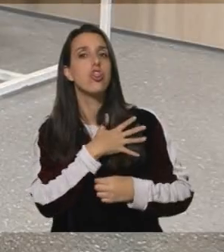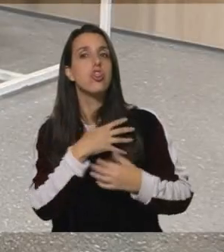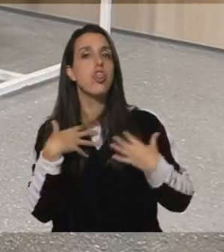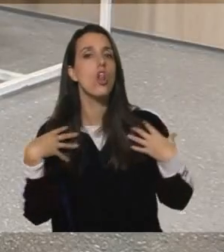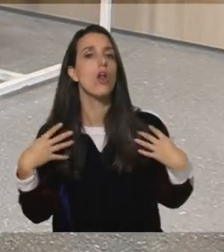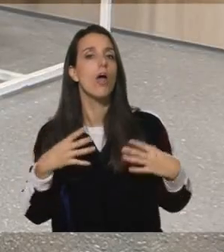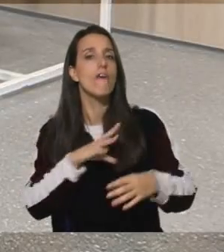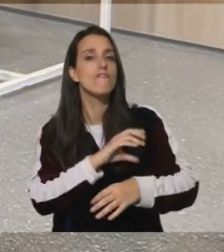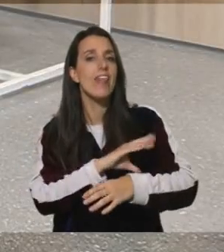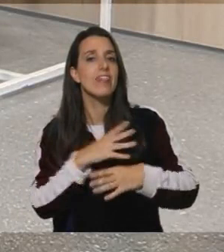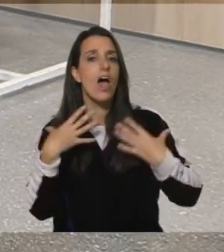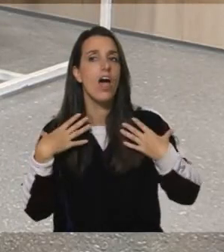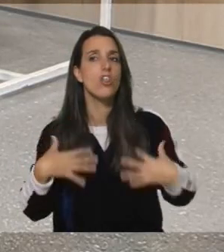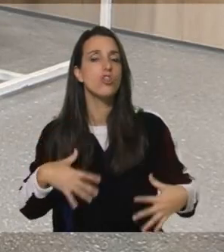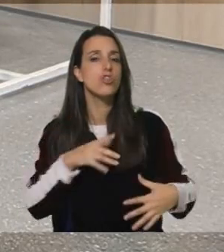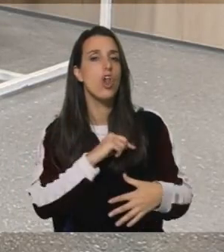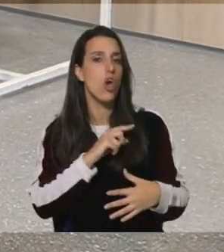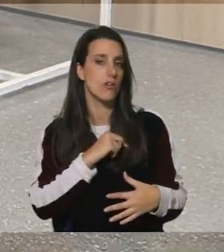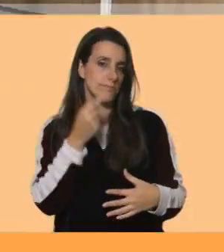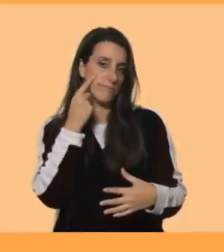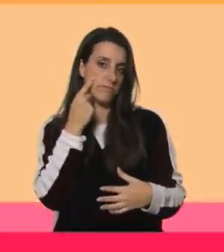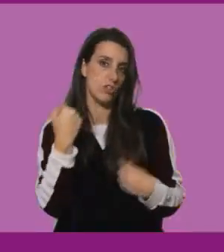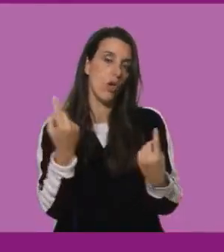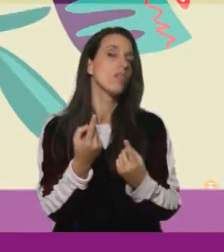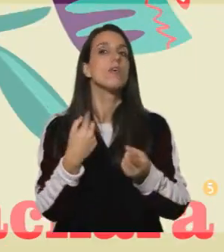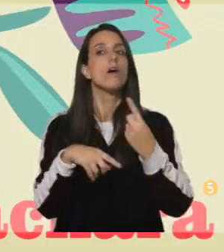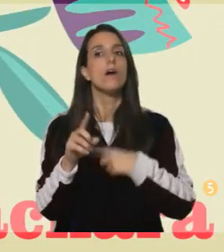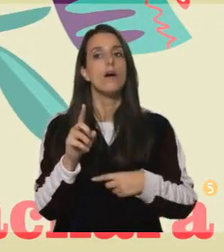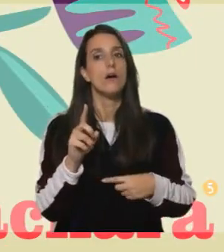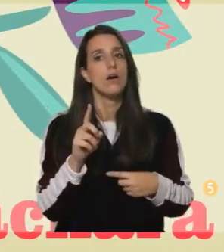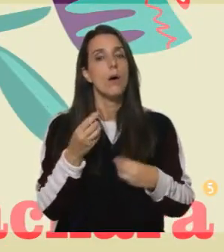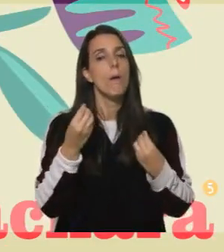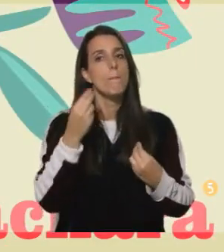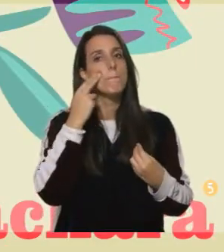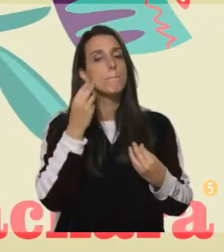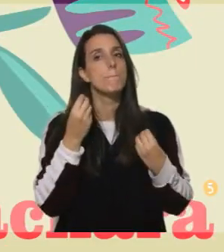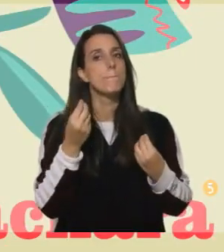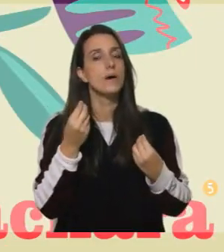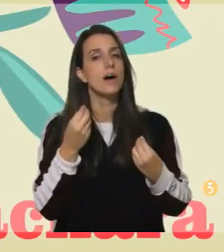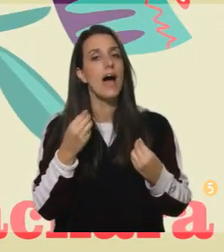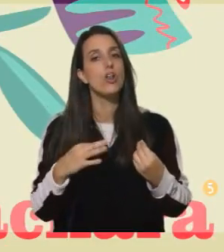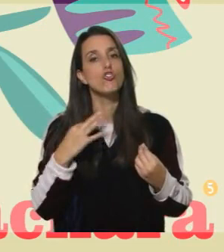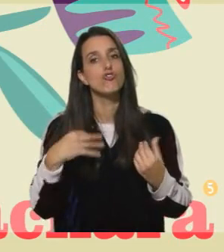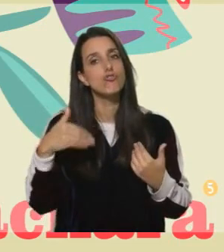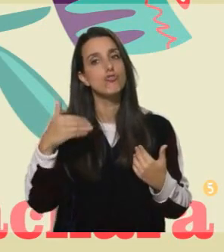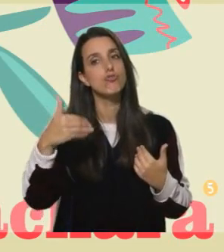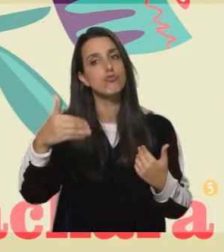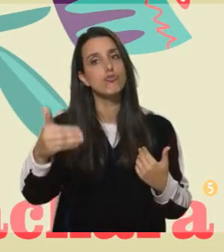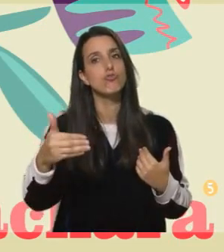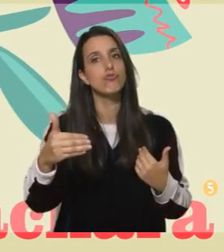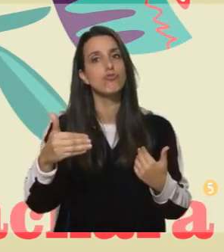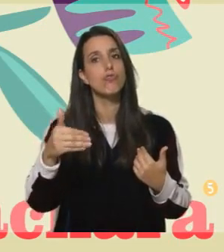zonas blandas del cuerpo eso es bastante conocido el tema es que a lo largo de los años que fui tratando